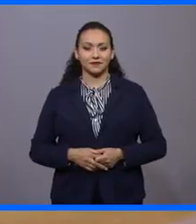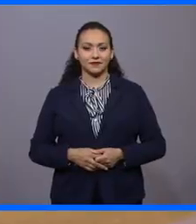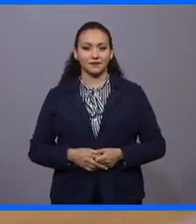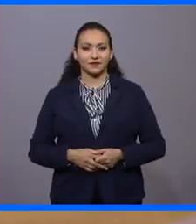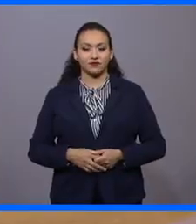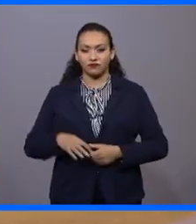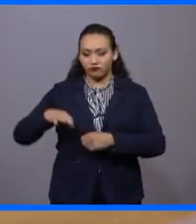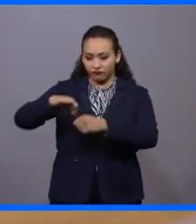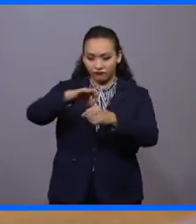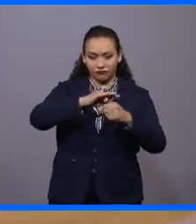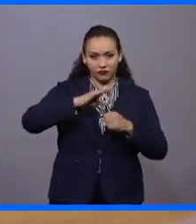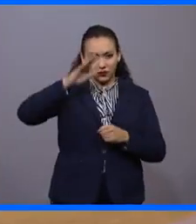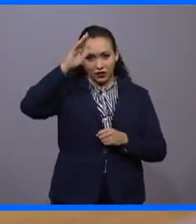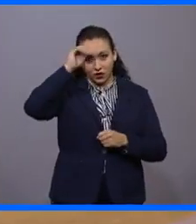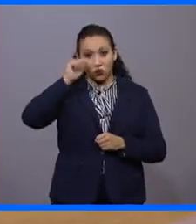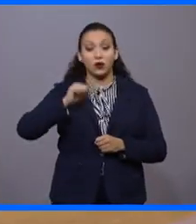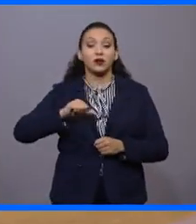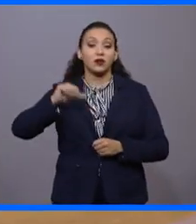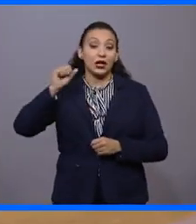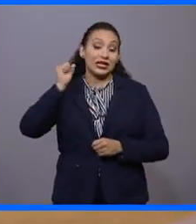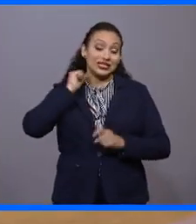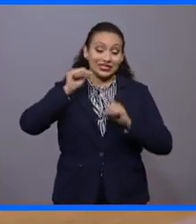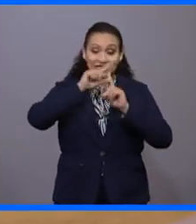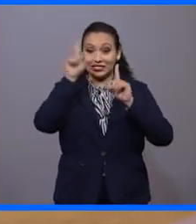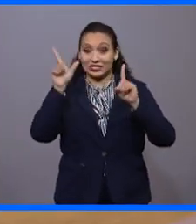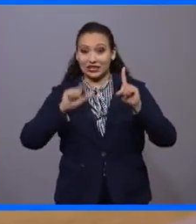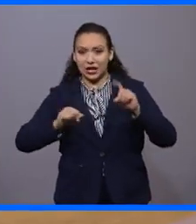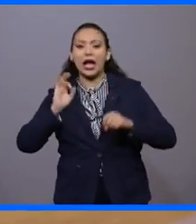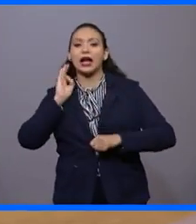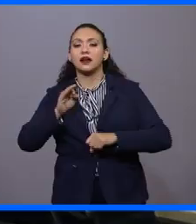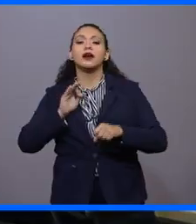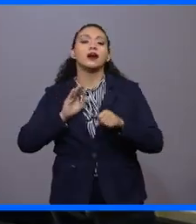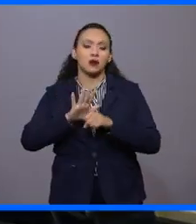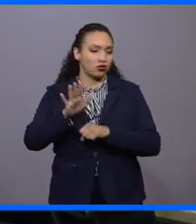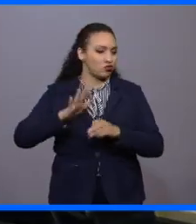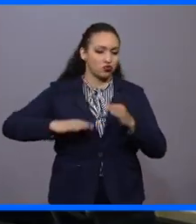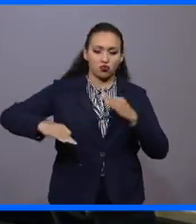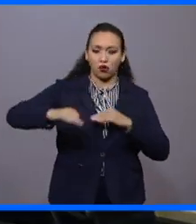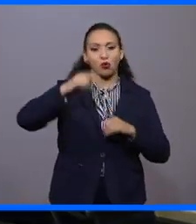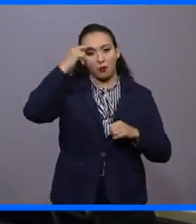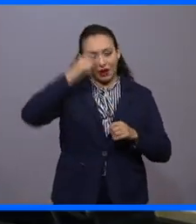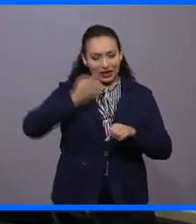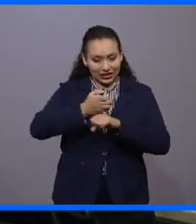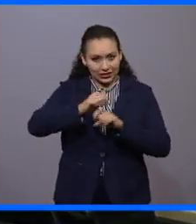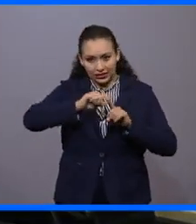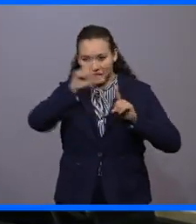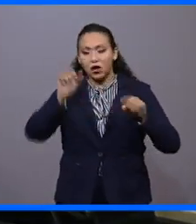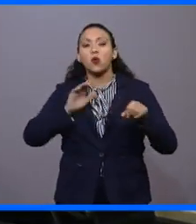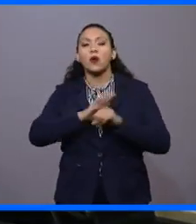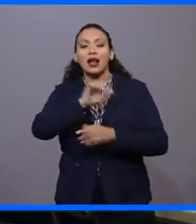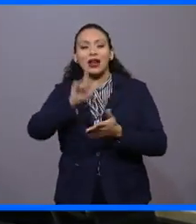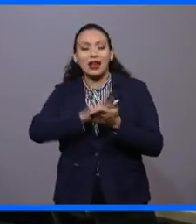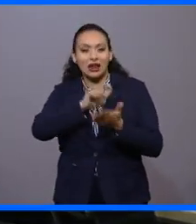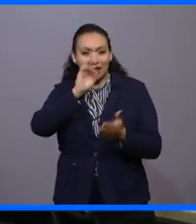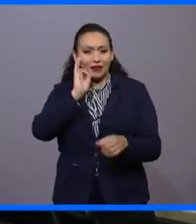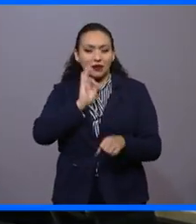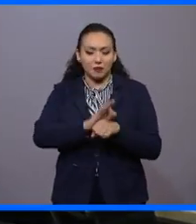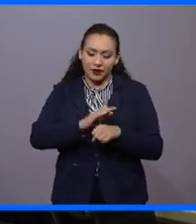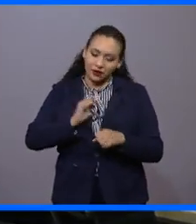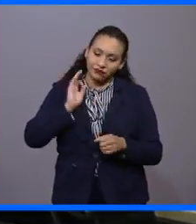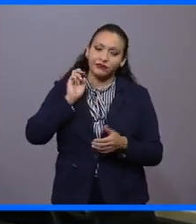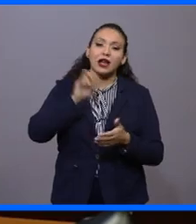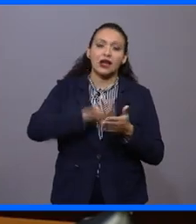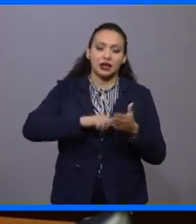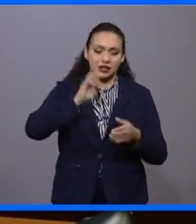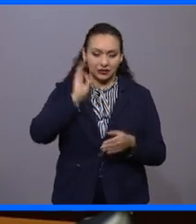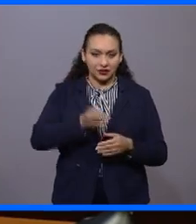Por mayoría de votos, el Pleno del Senado aprobó en lo general y en lo particular la iniciativa de reformas a la Ley de Amparo, al Código